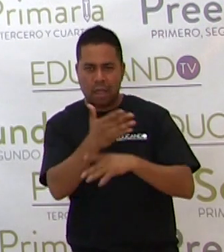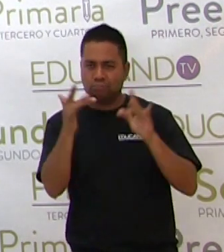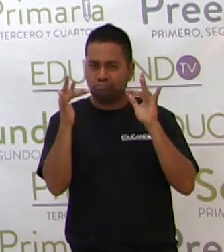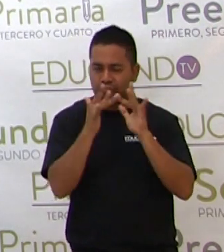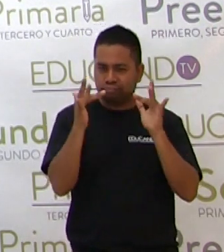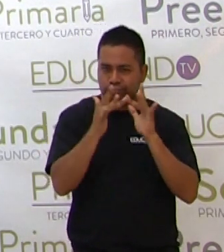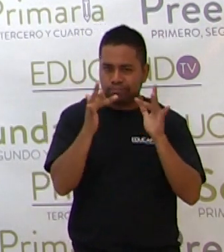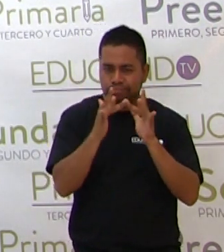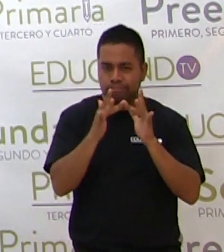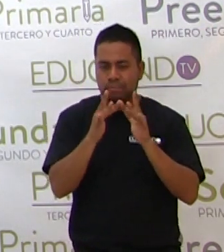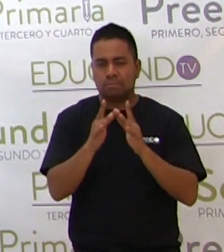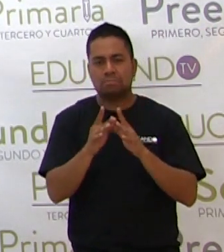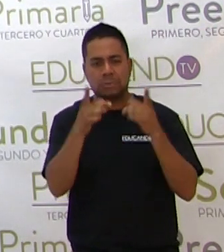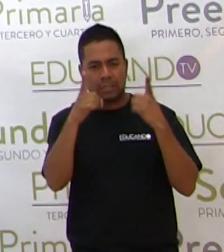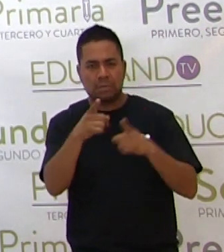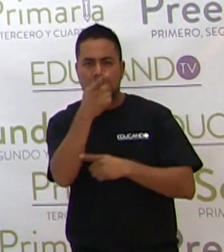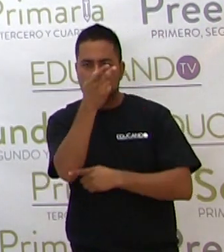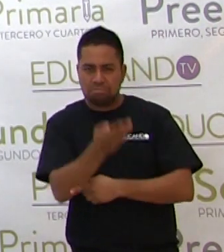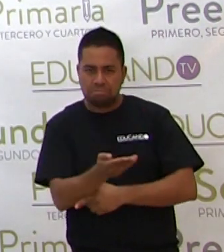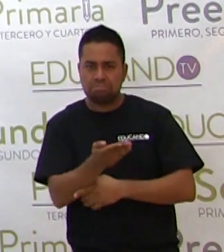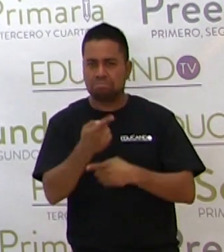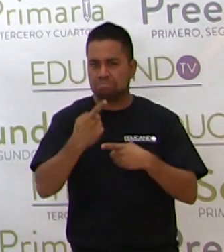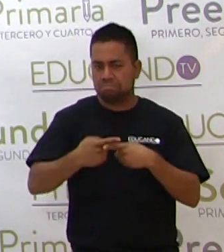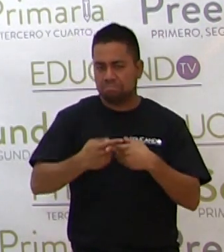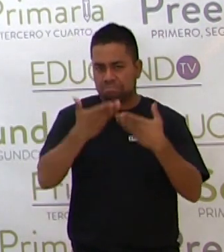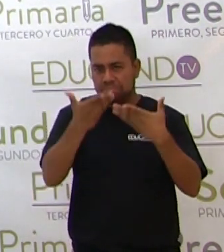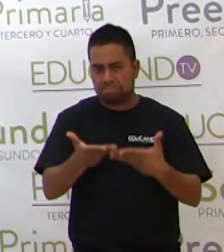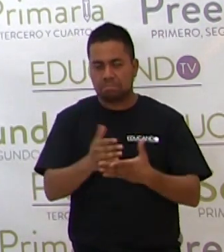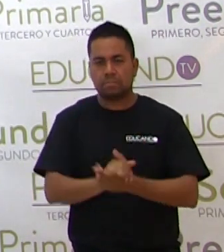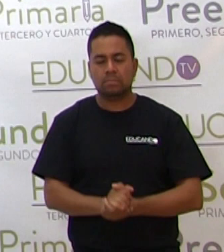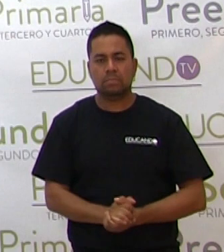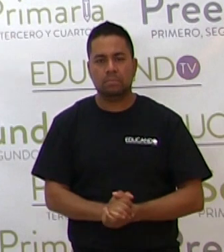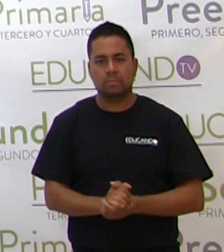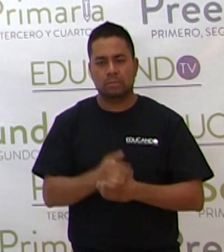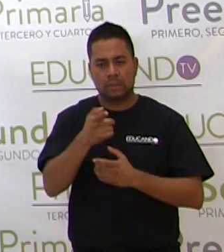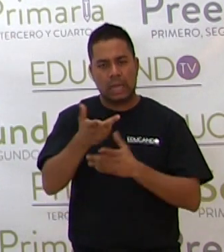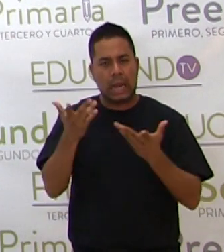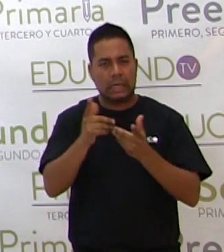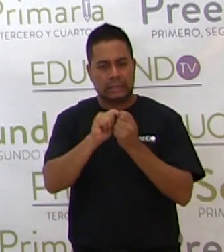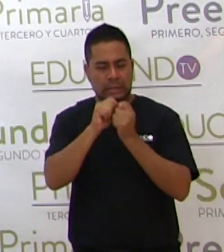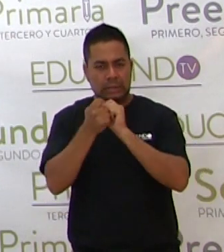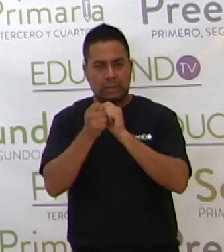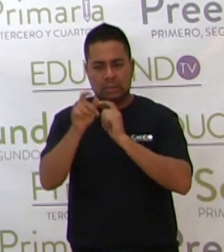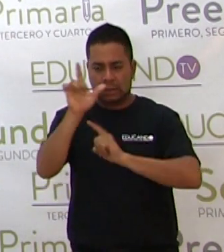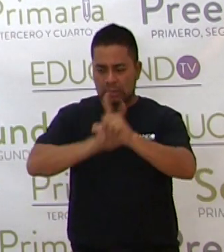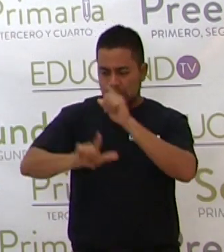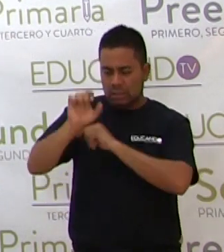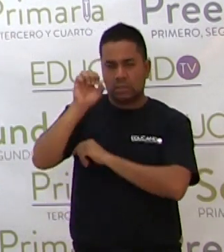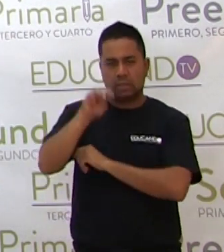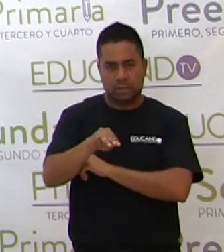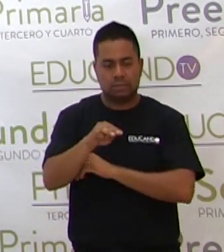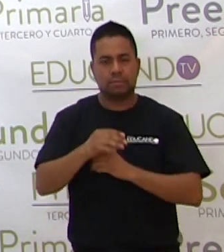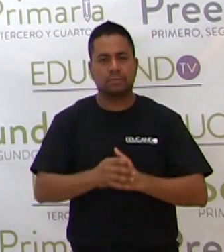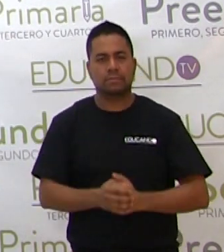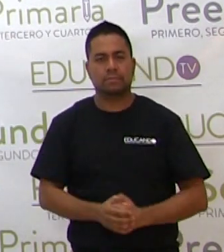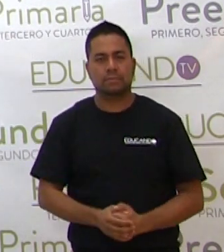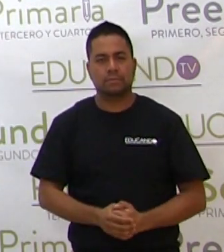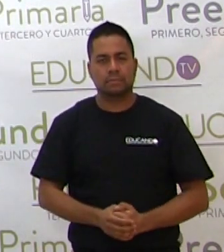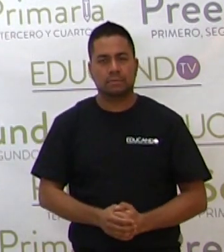david que es el que está y traduciendo el lenguaje de señas